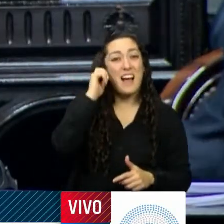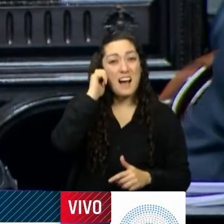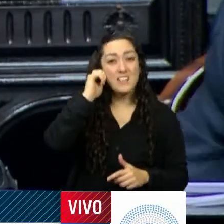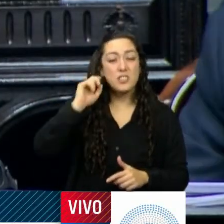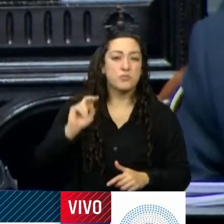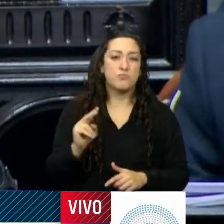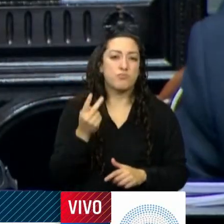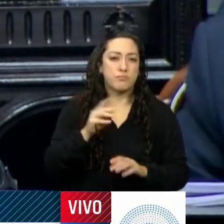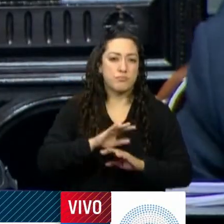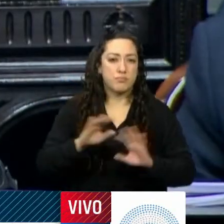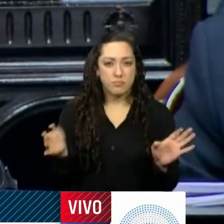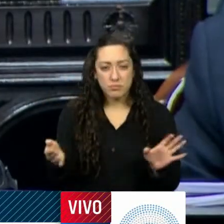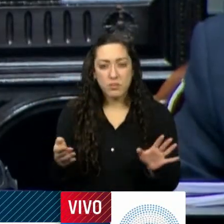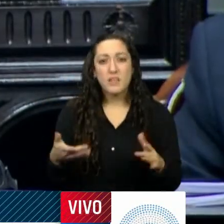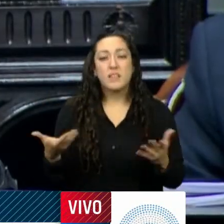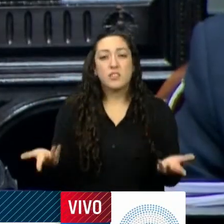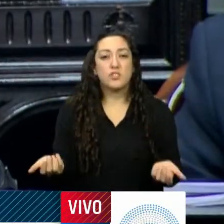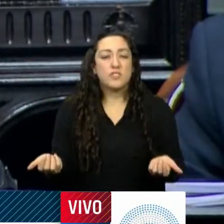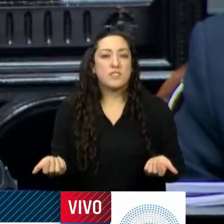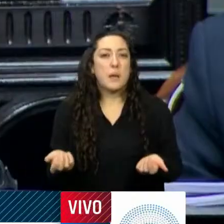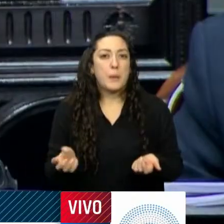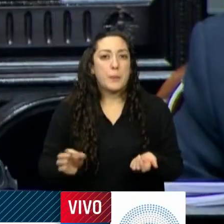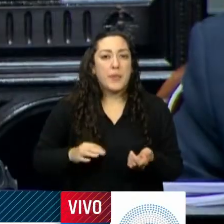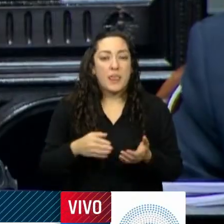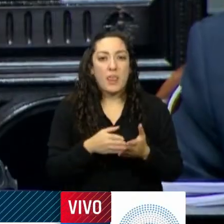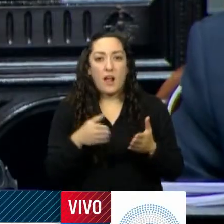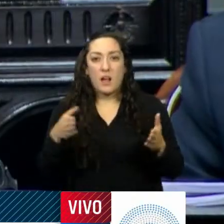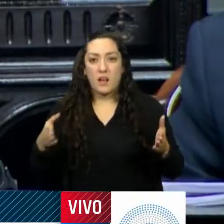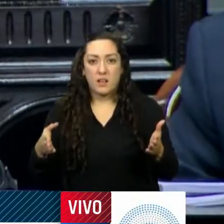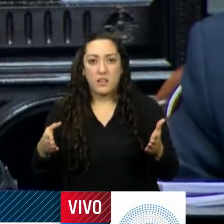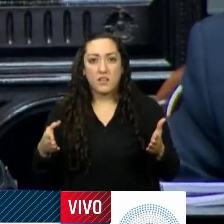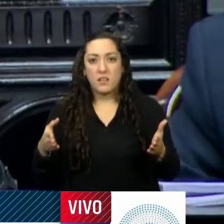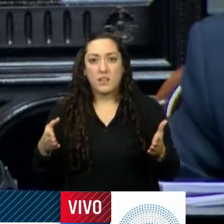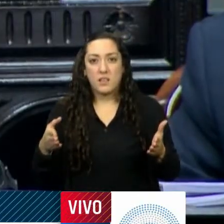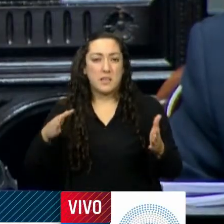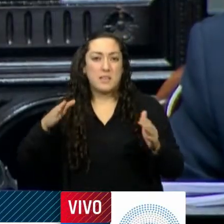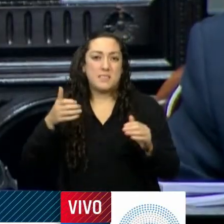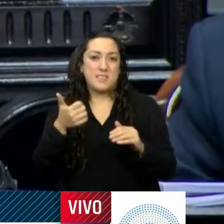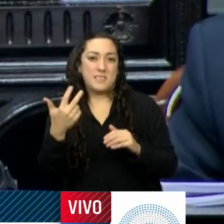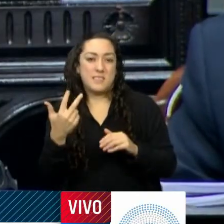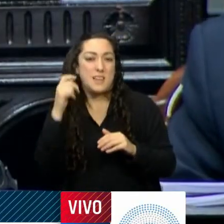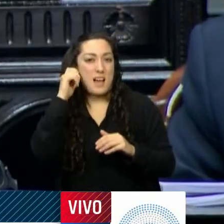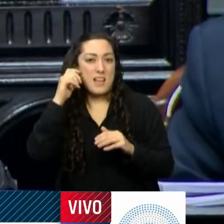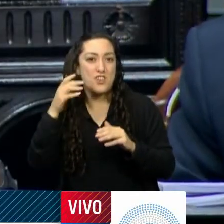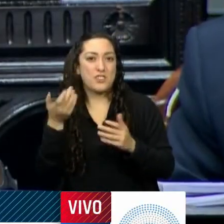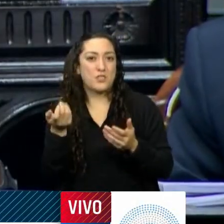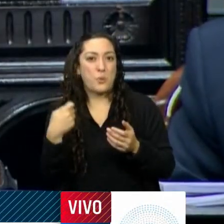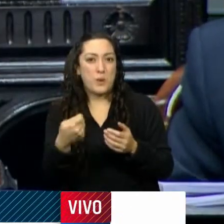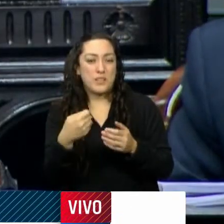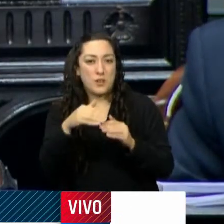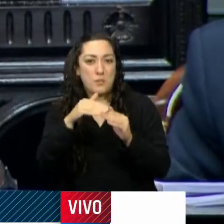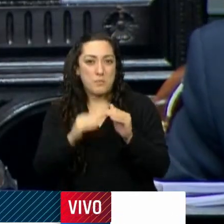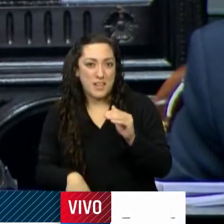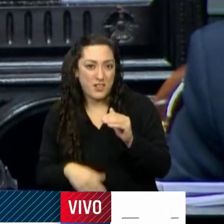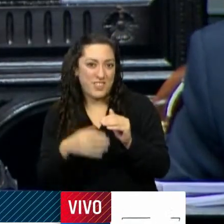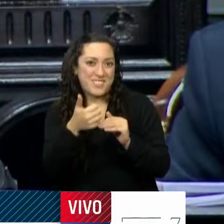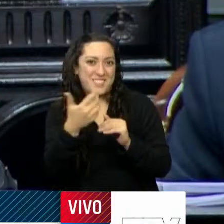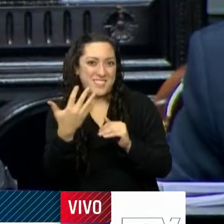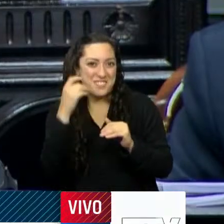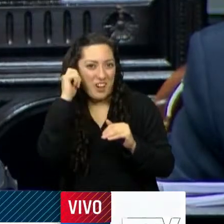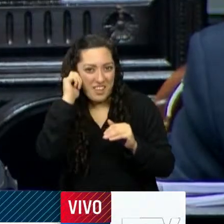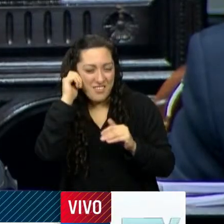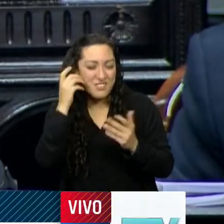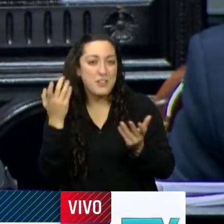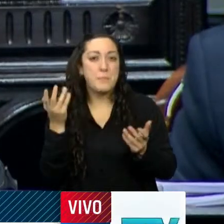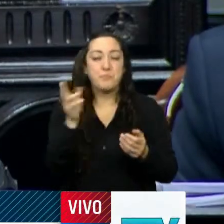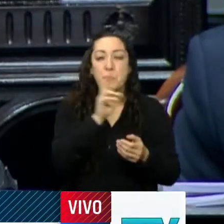Quiere decir que la expectativa de vida estaba por abajo de ese piso de edad jubilatoria, en el caso de los hombres de 65